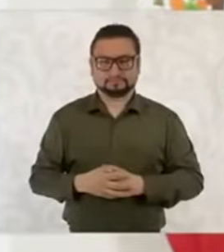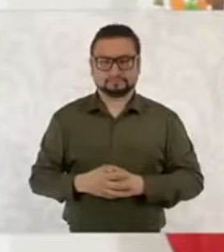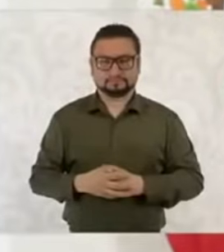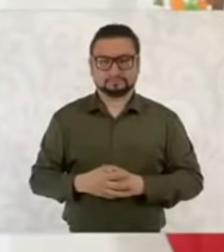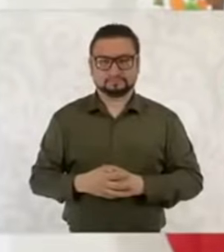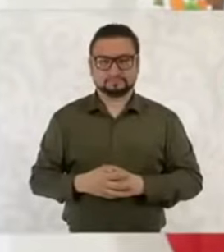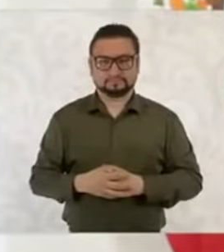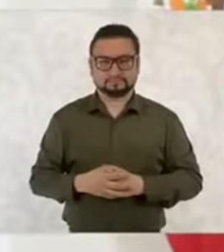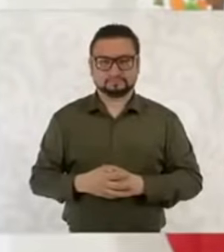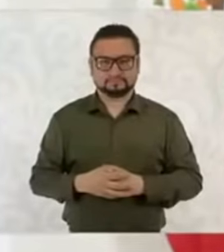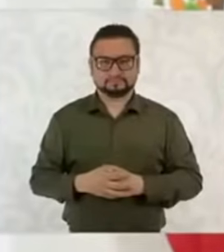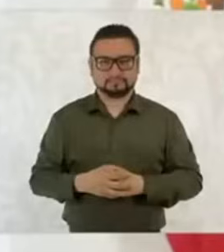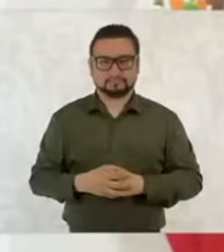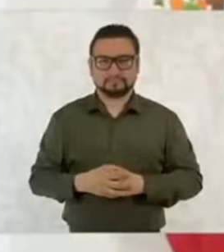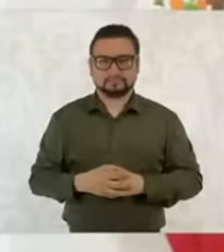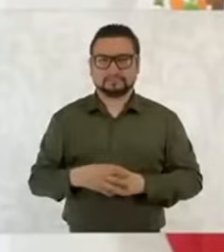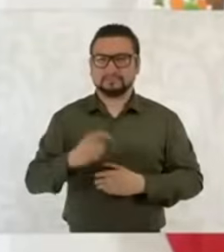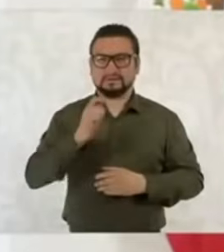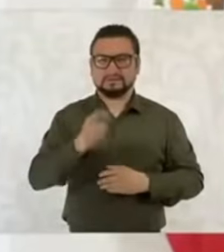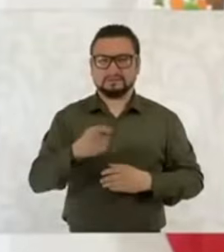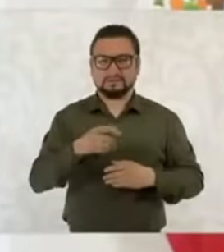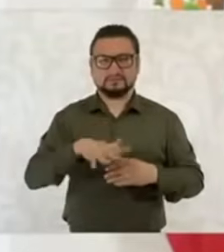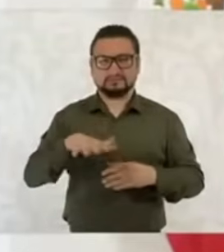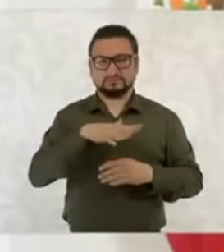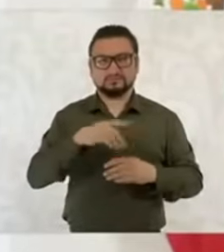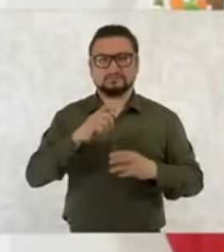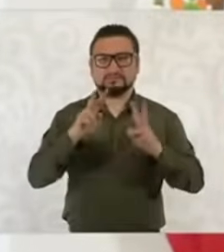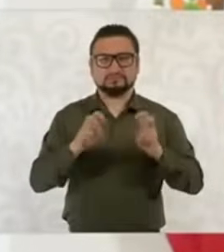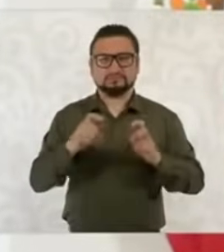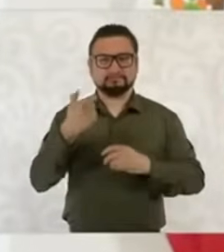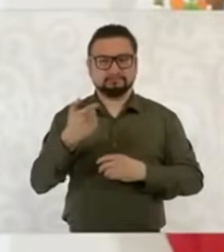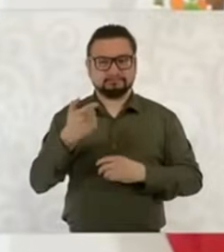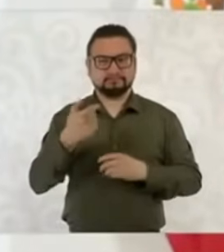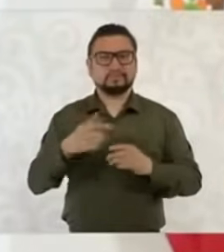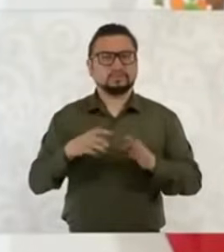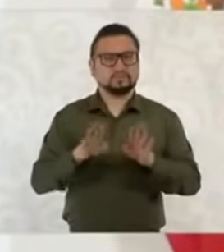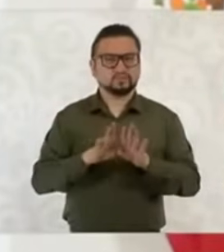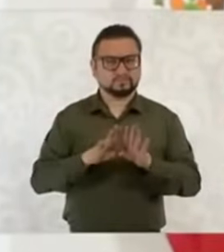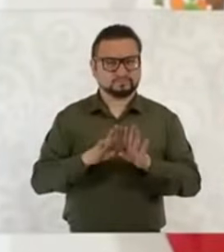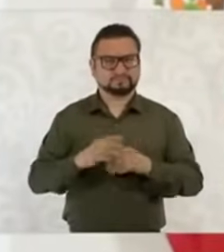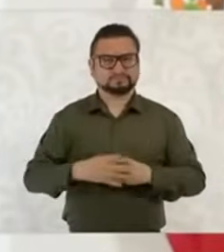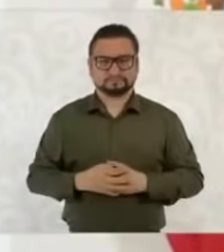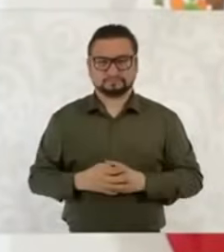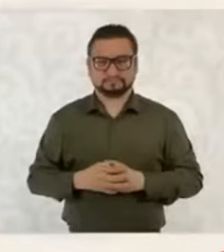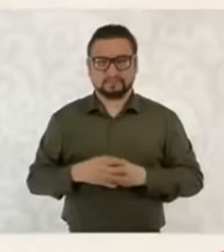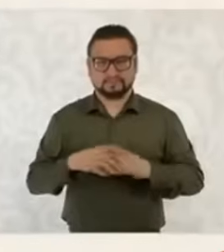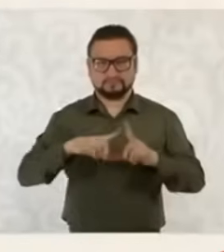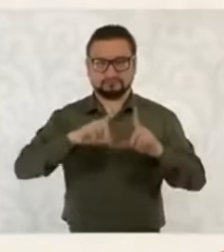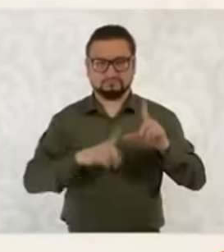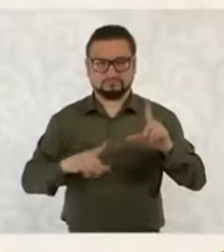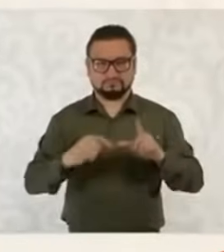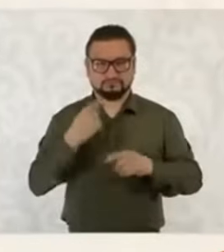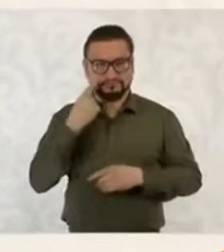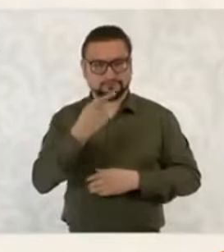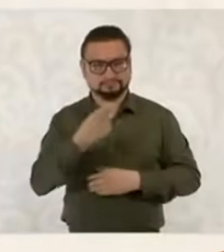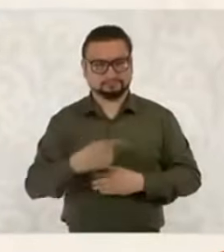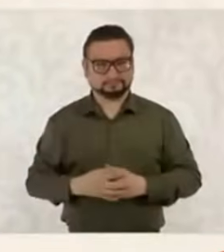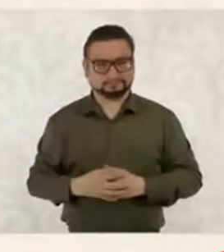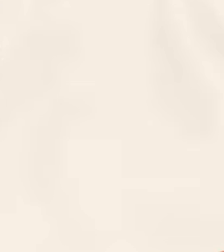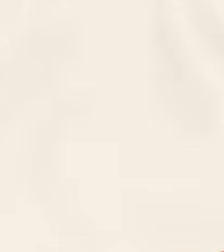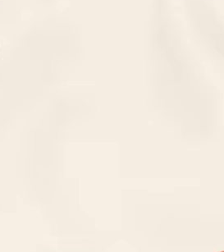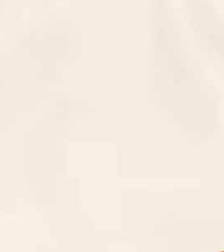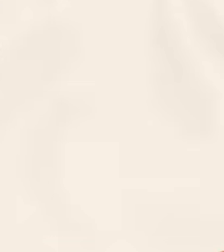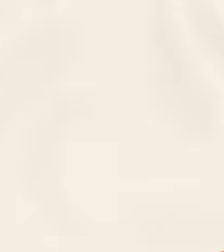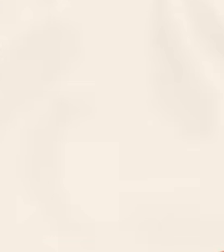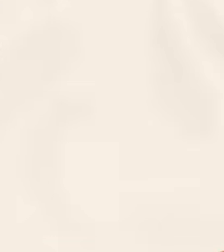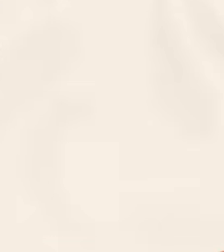Empezamos por el entorno económico que vive la economía nacional. Ponemos